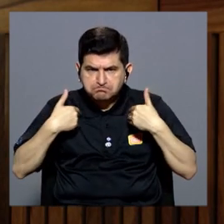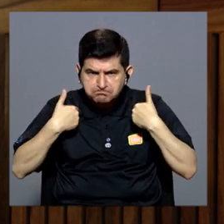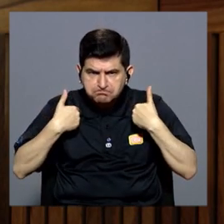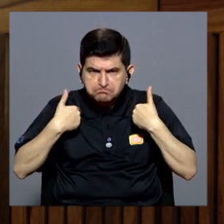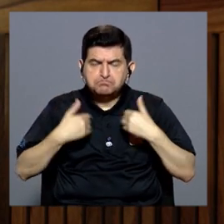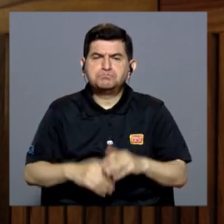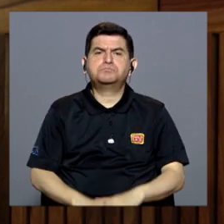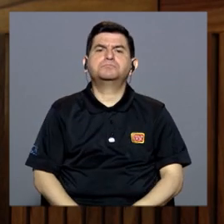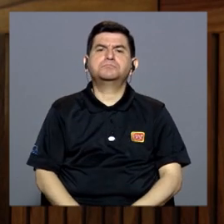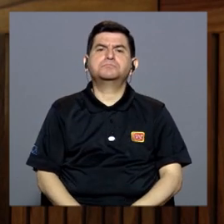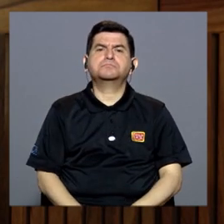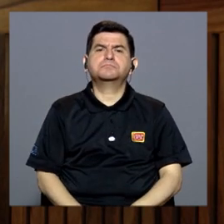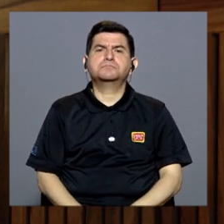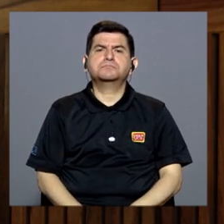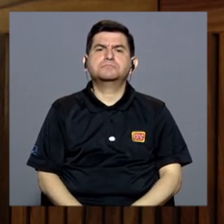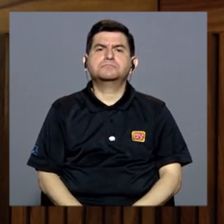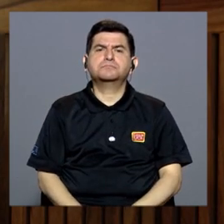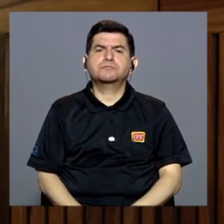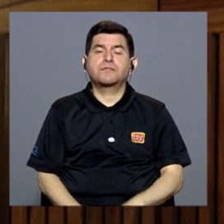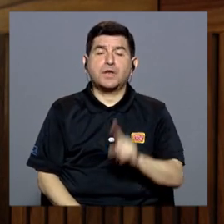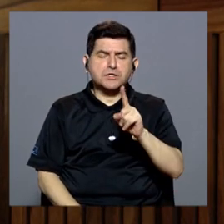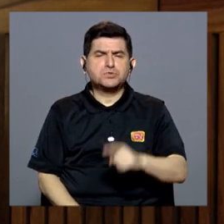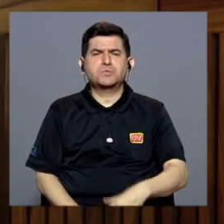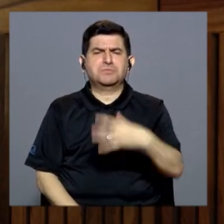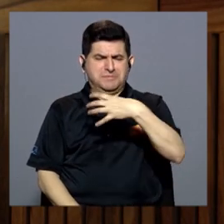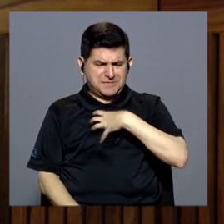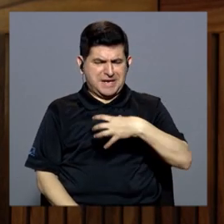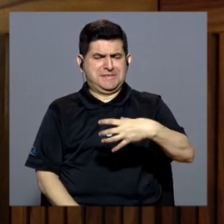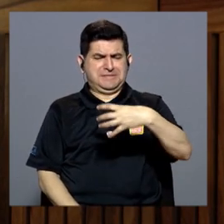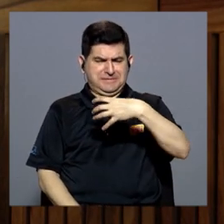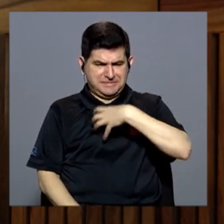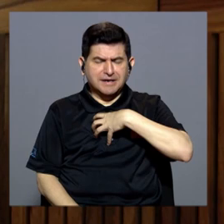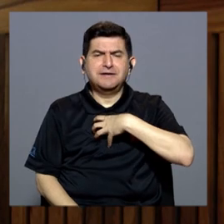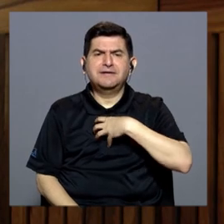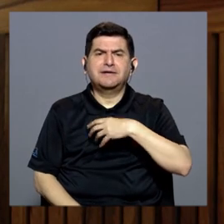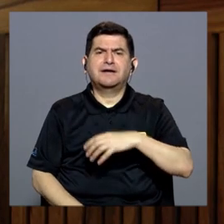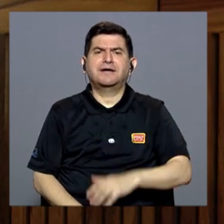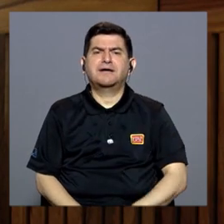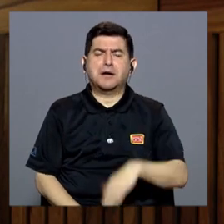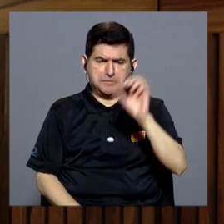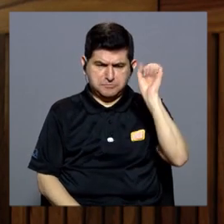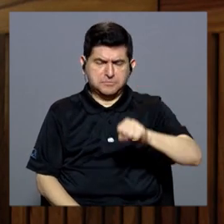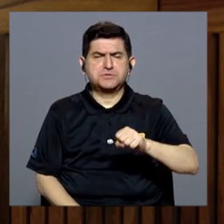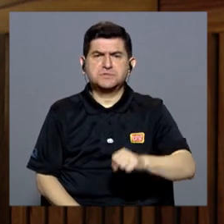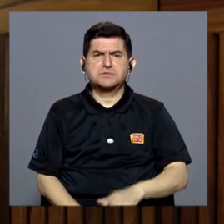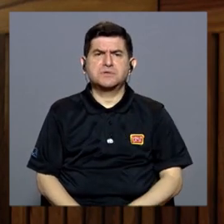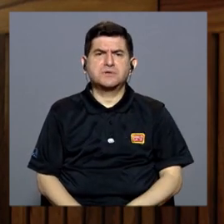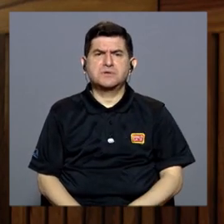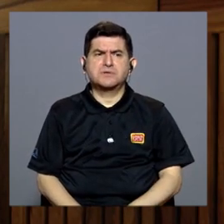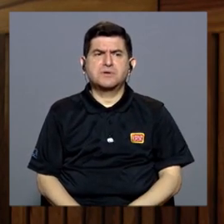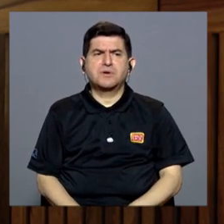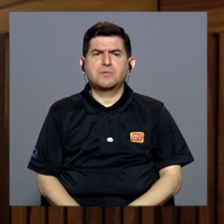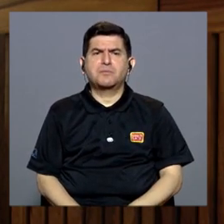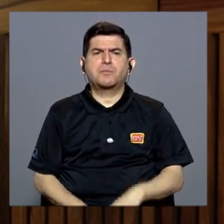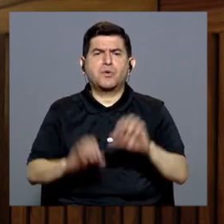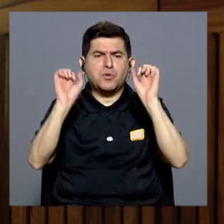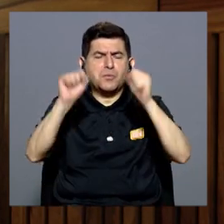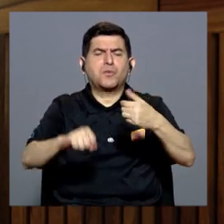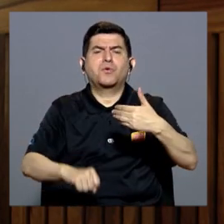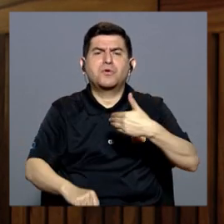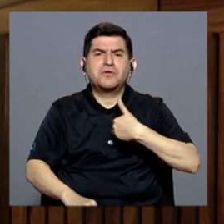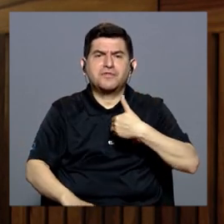Es verdaderamente un clamor por ser, por tener